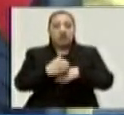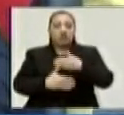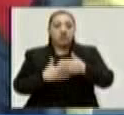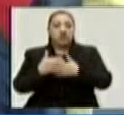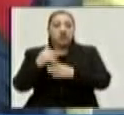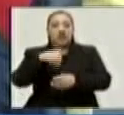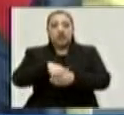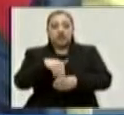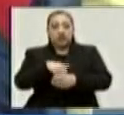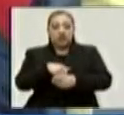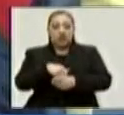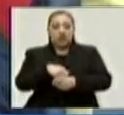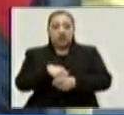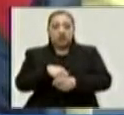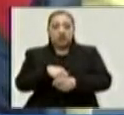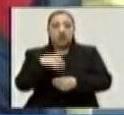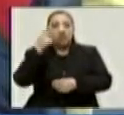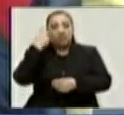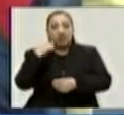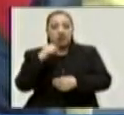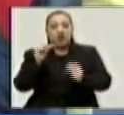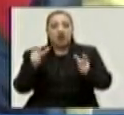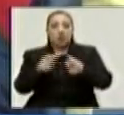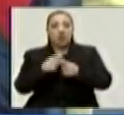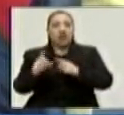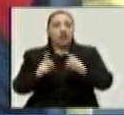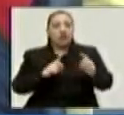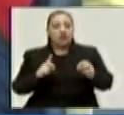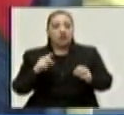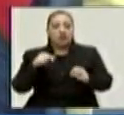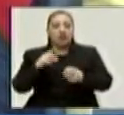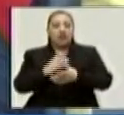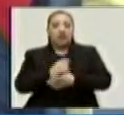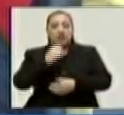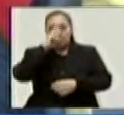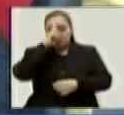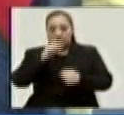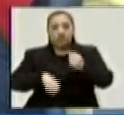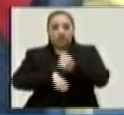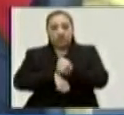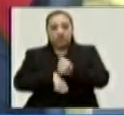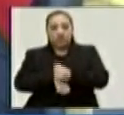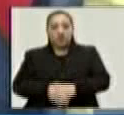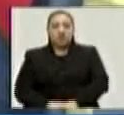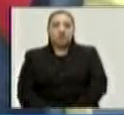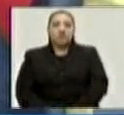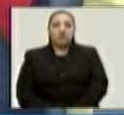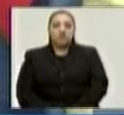proceso electoral para la Junta Directiva de la Federación Peruana de Fútbol.